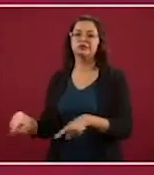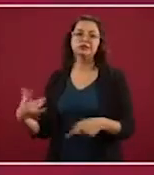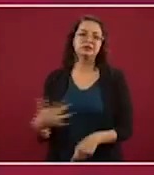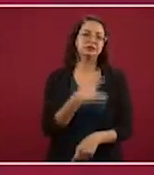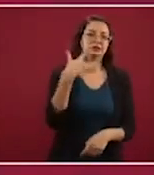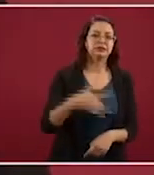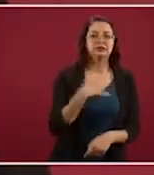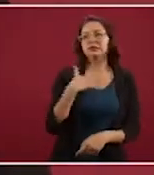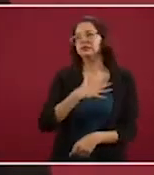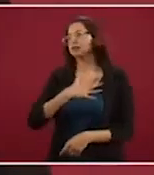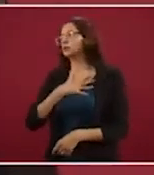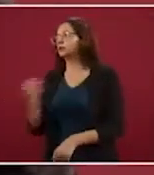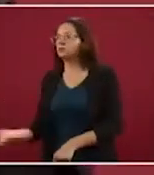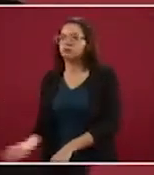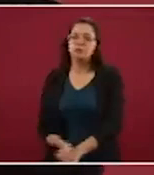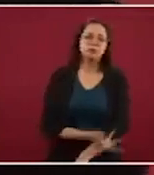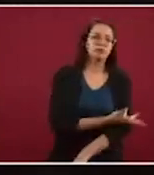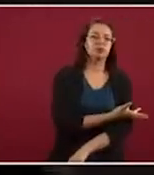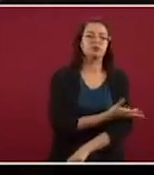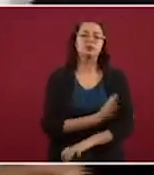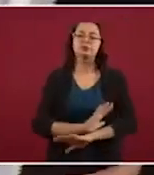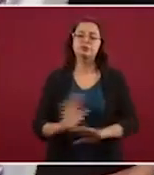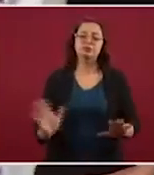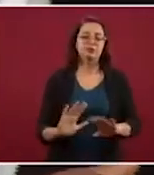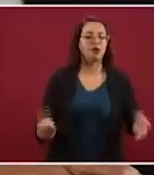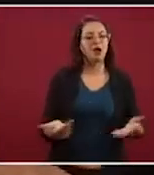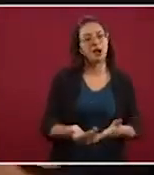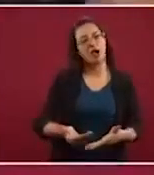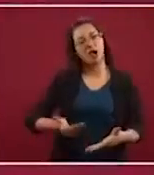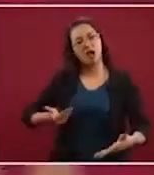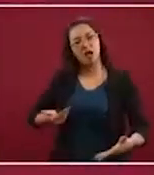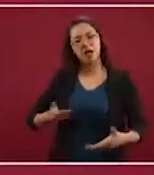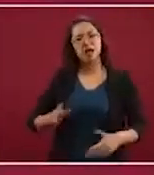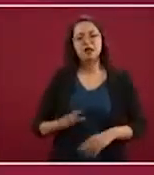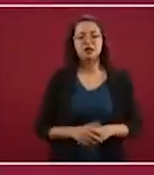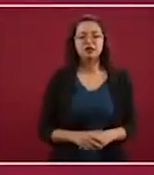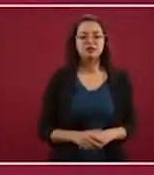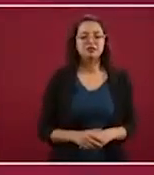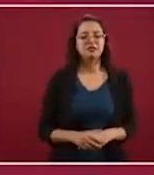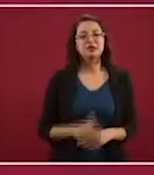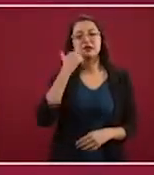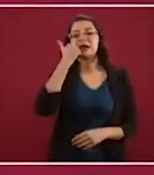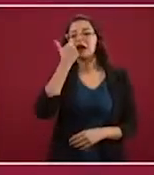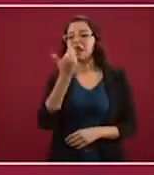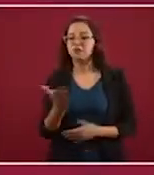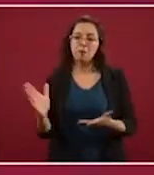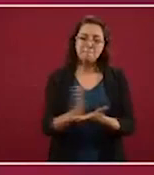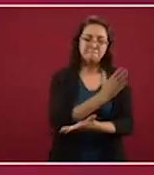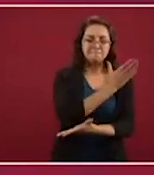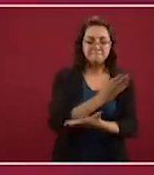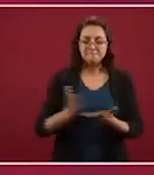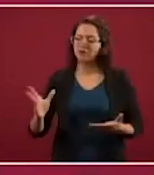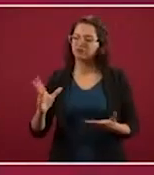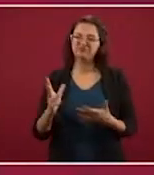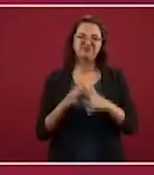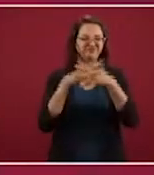pasiones y queremos que no se vincule, que no se mezcle